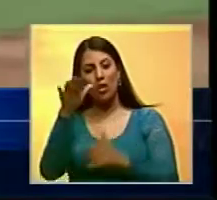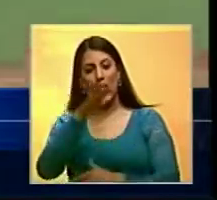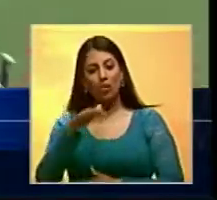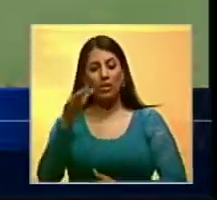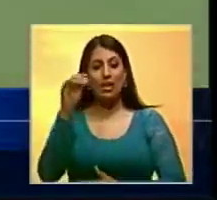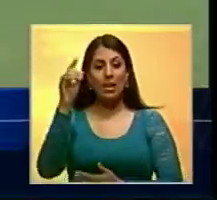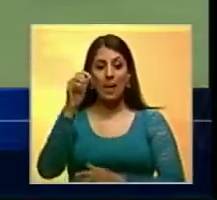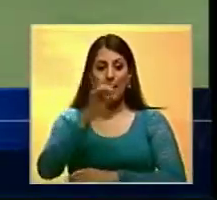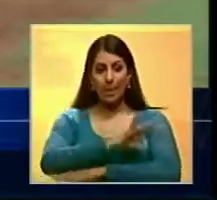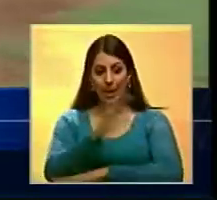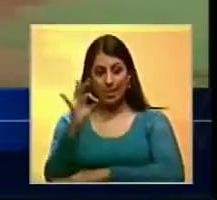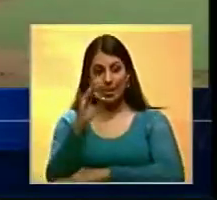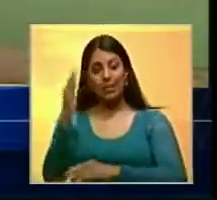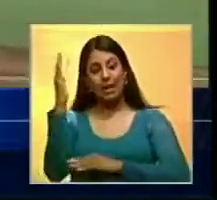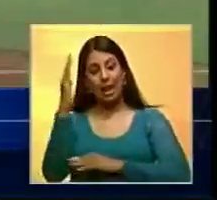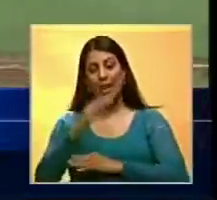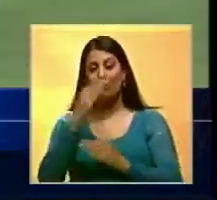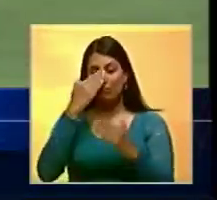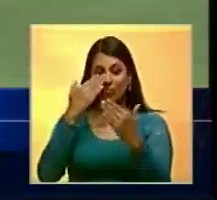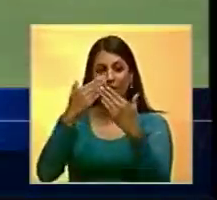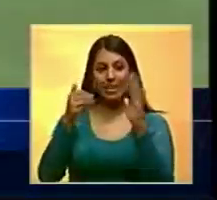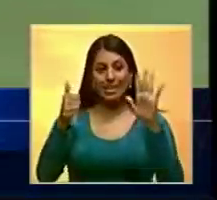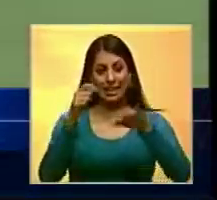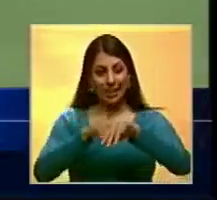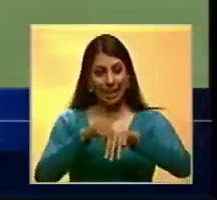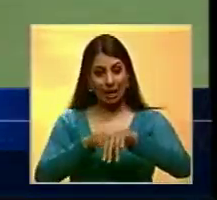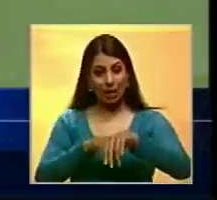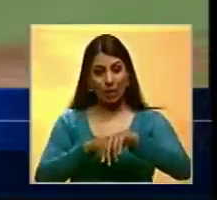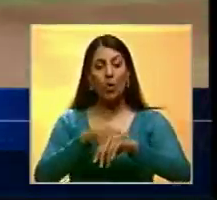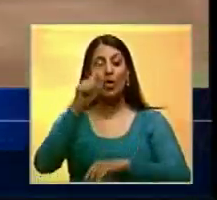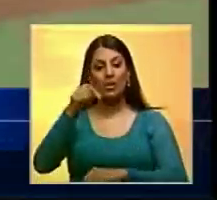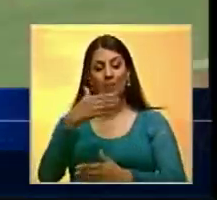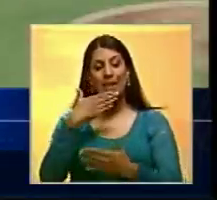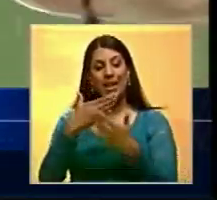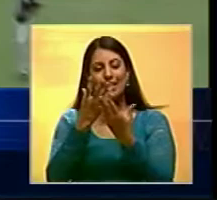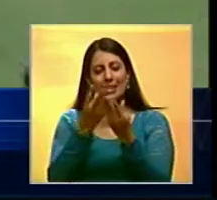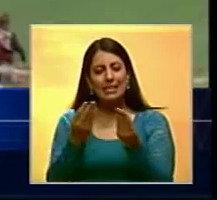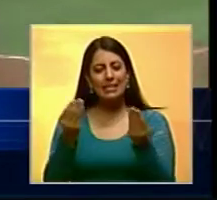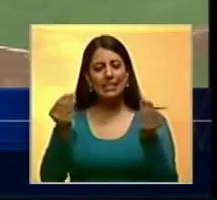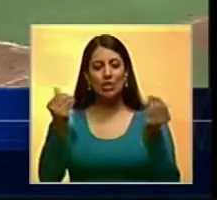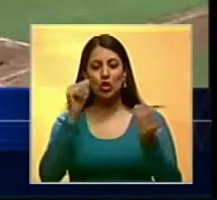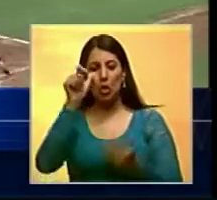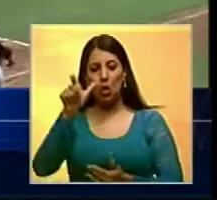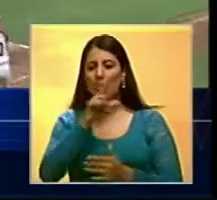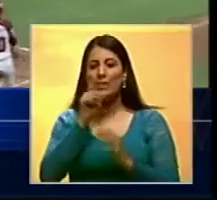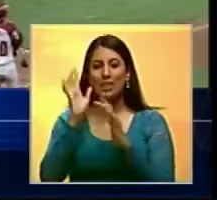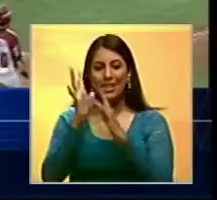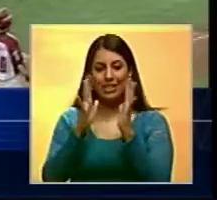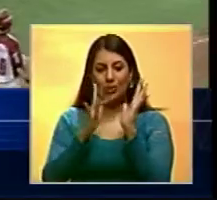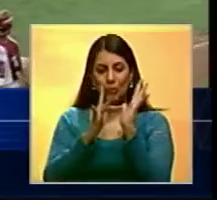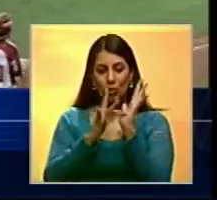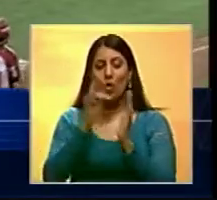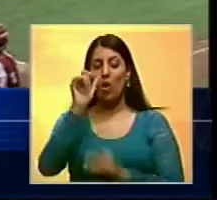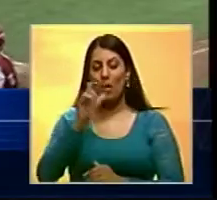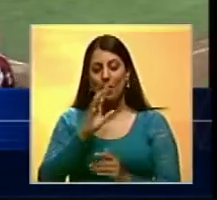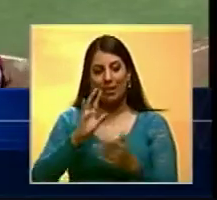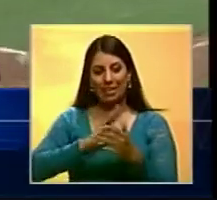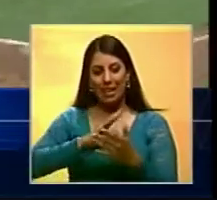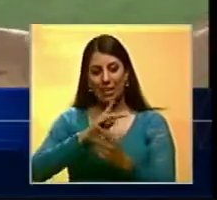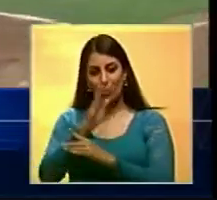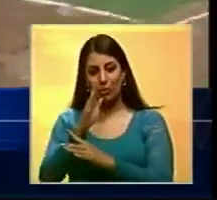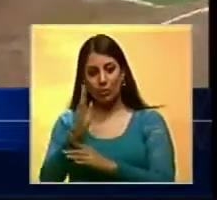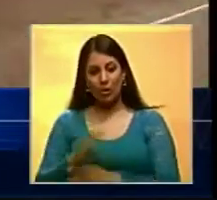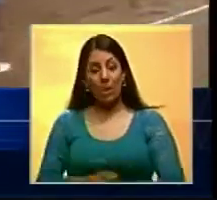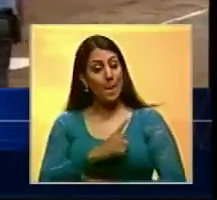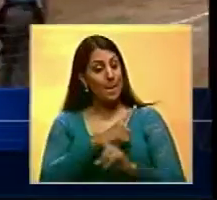de Barquisimeto. Cardenales se fue al frente en el 6º episodio gracias a un sencillo productor de Jesús Montero con el que anotó Ildemaro Vargas.